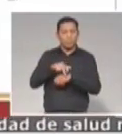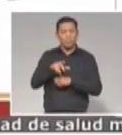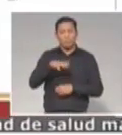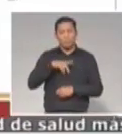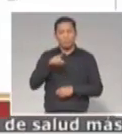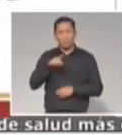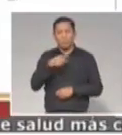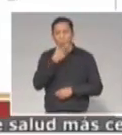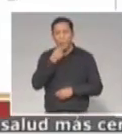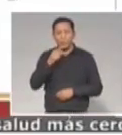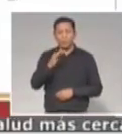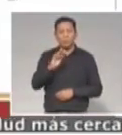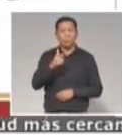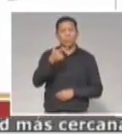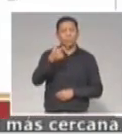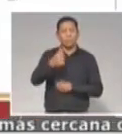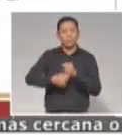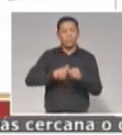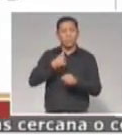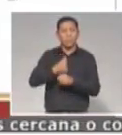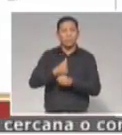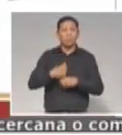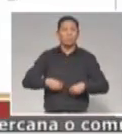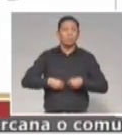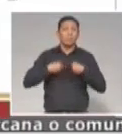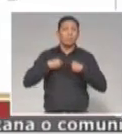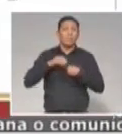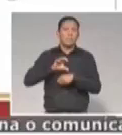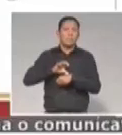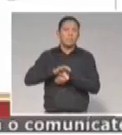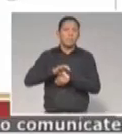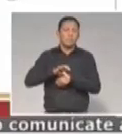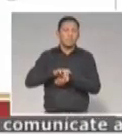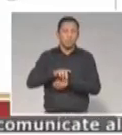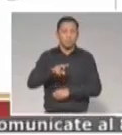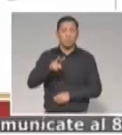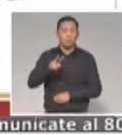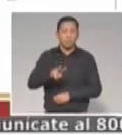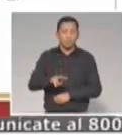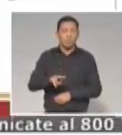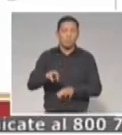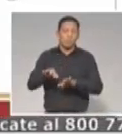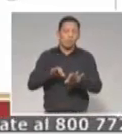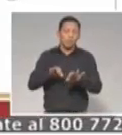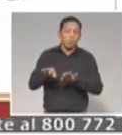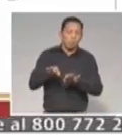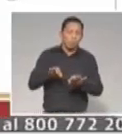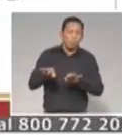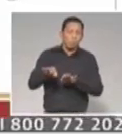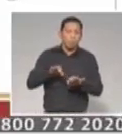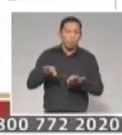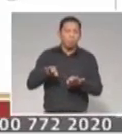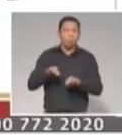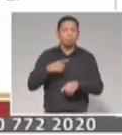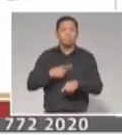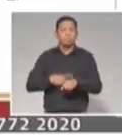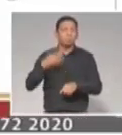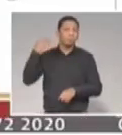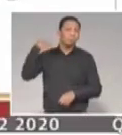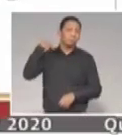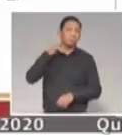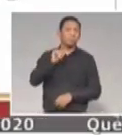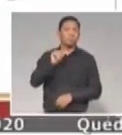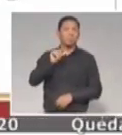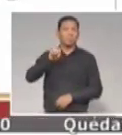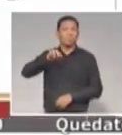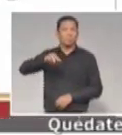más de 47 años de san cristóbal de las casas además de una mujer de chapa de corzo que se encontraba embarazada para el tebeo de 'cuarto